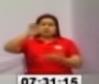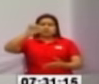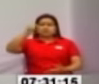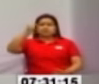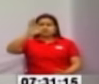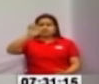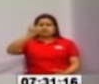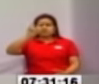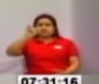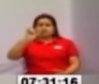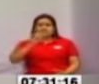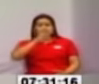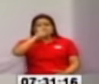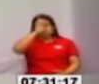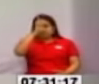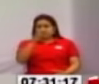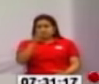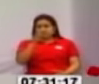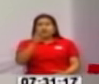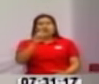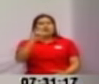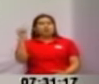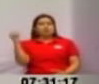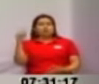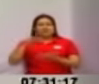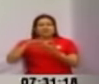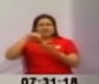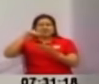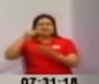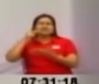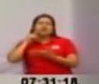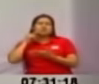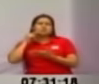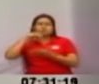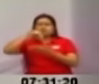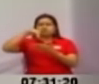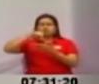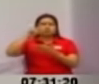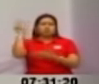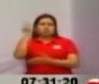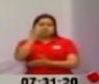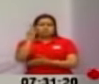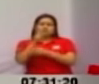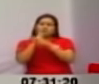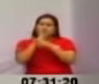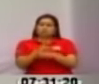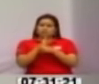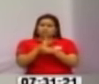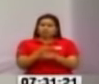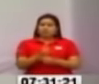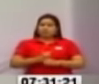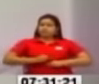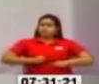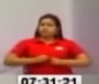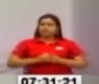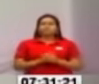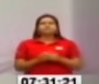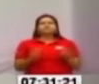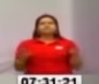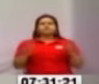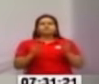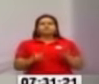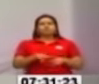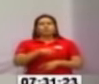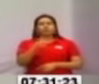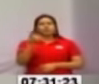sí, siempre y cuando no tenga preservantes, no tenga colorantes, esto es importantísimo. Y seguido de esto podemos también tener